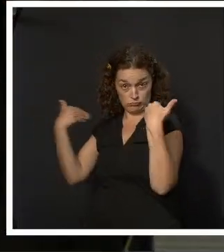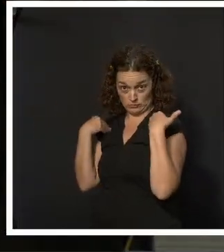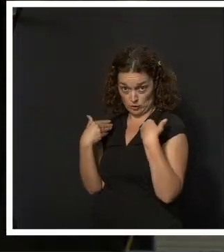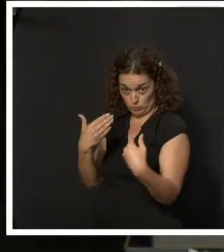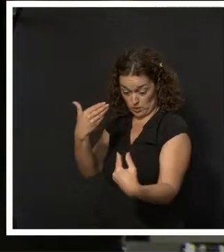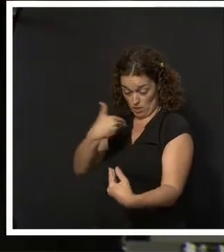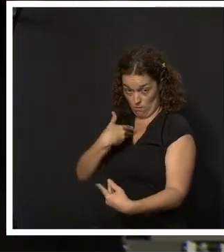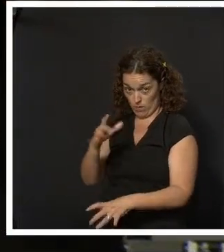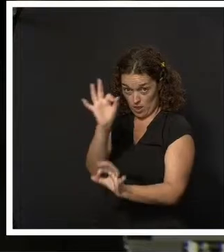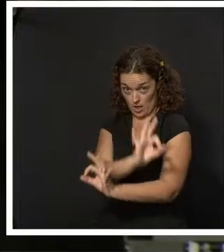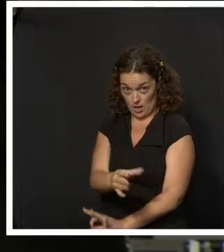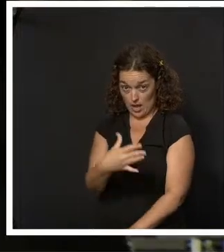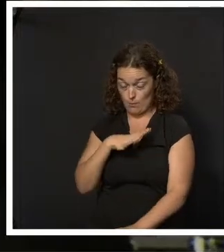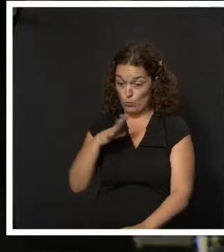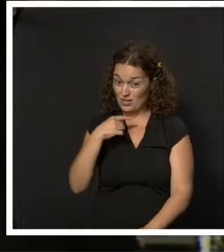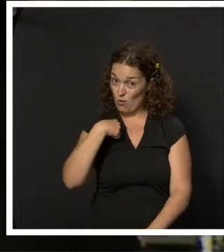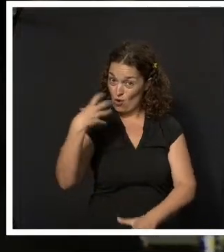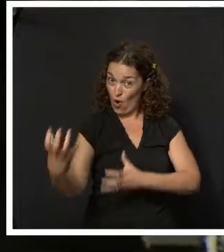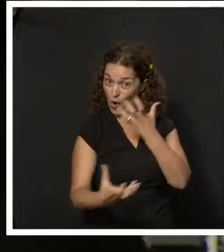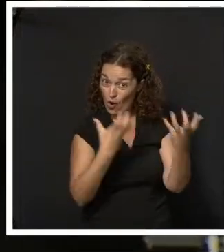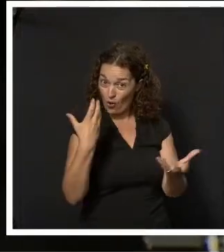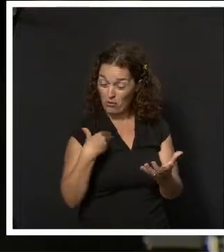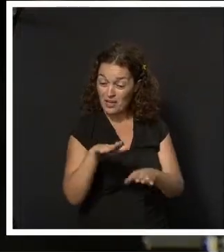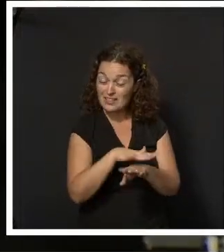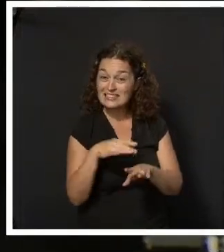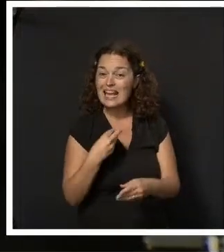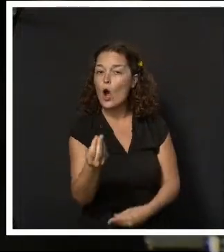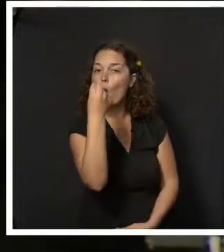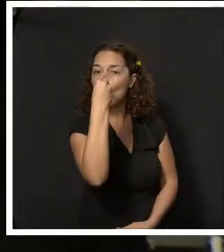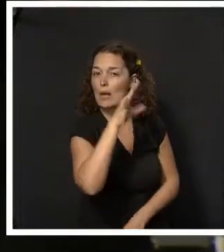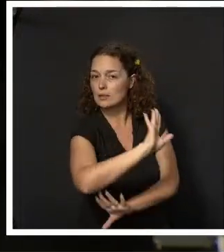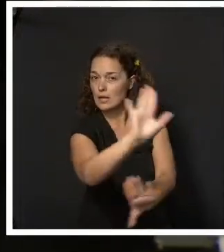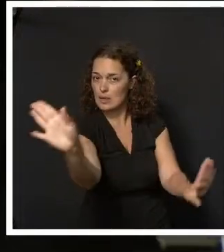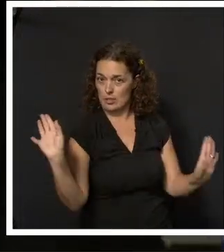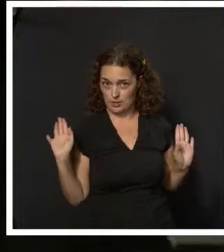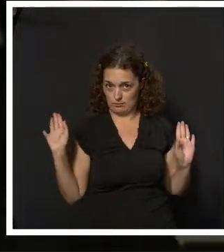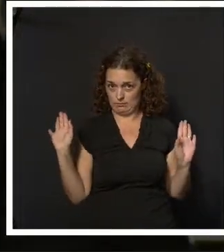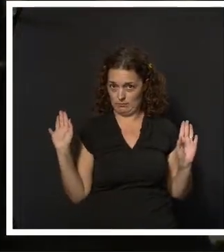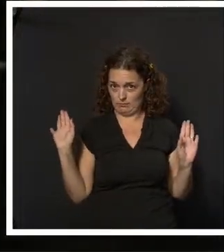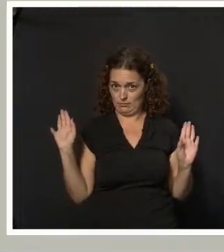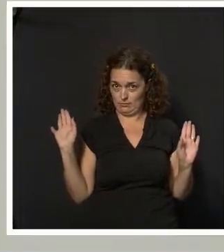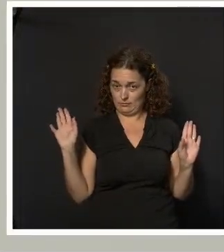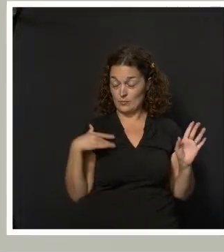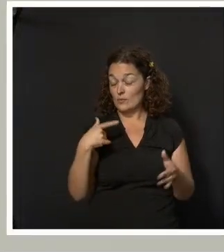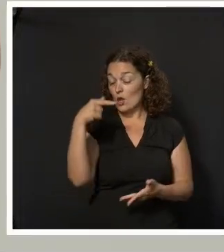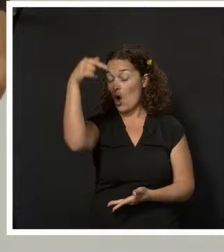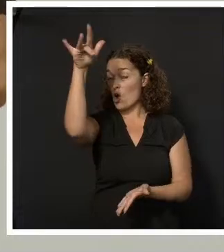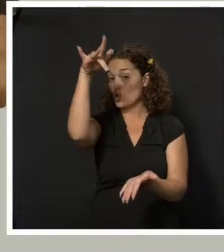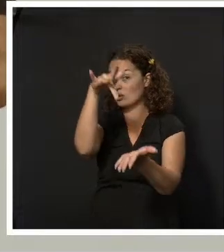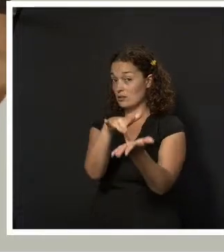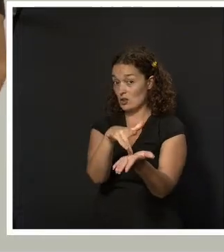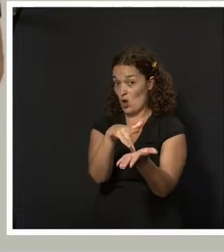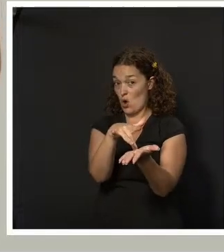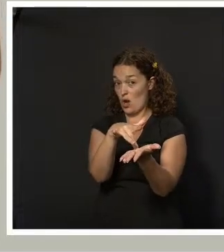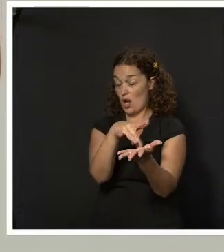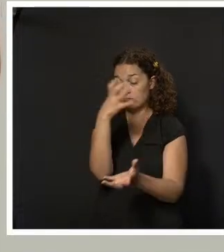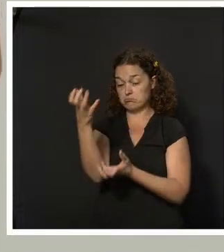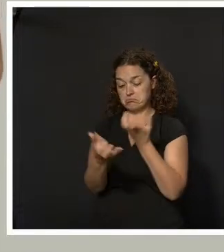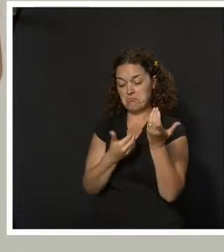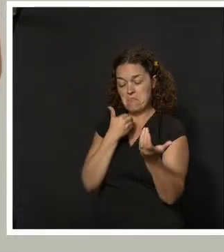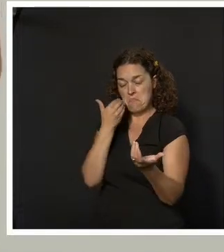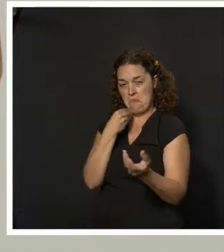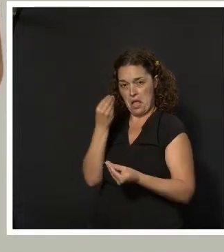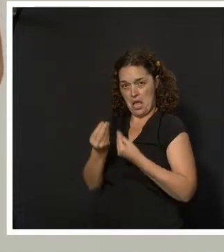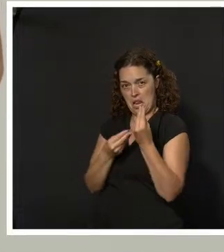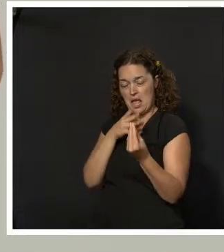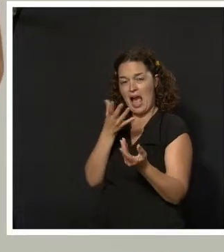sobre este tema porque de cocina básicamente que sigue comer pues eso se vas a aprender a hacer algo más